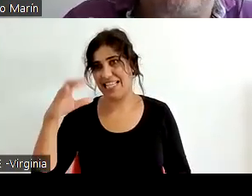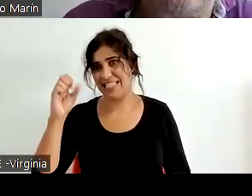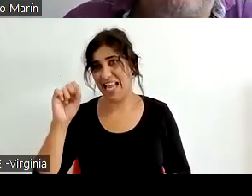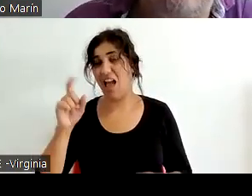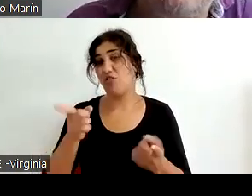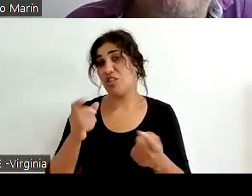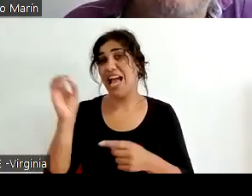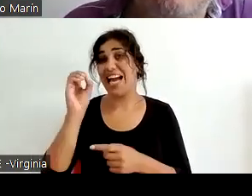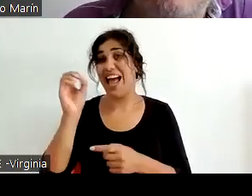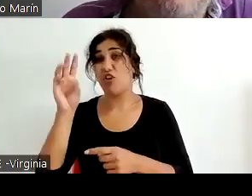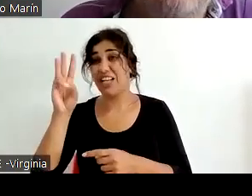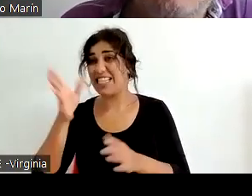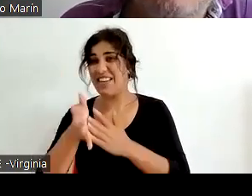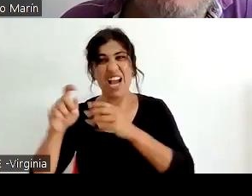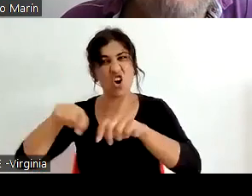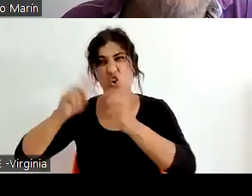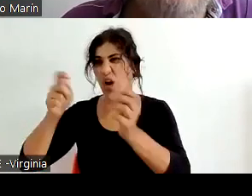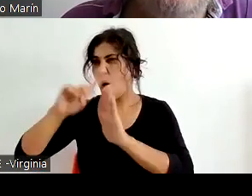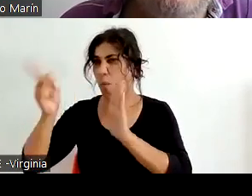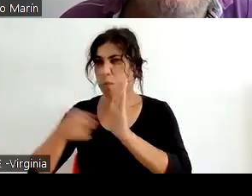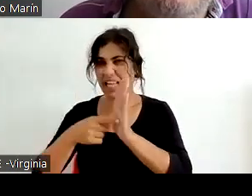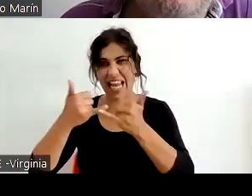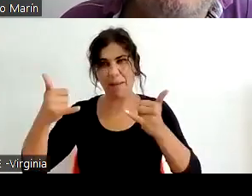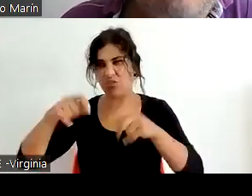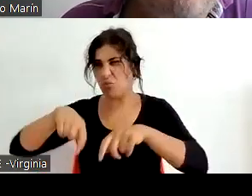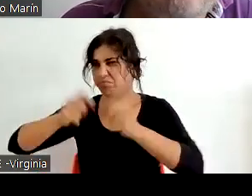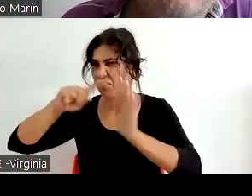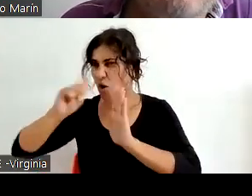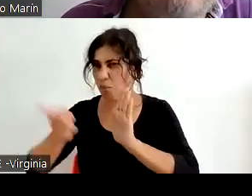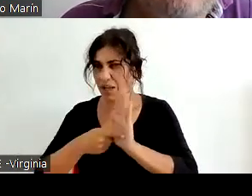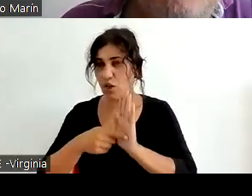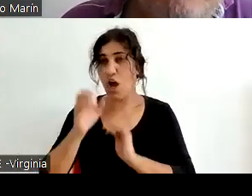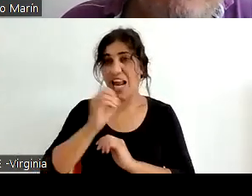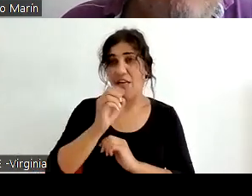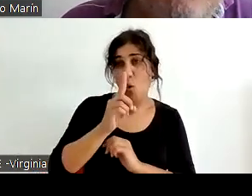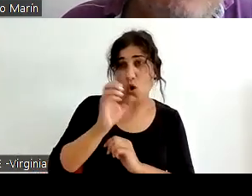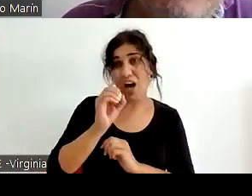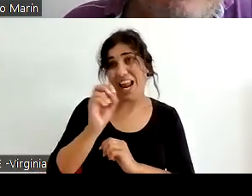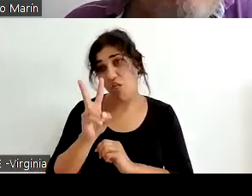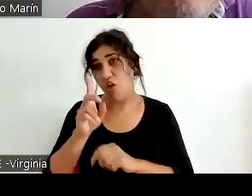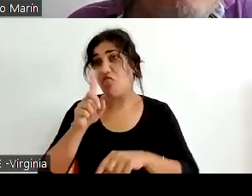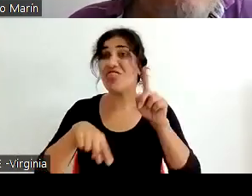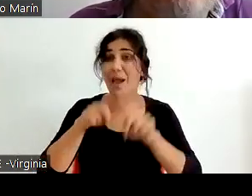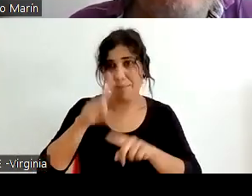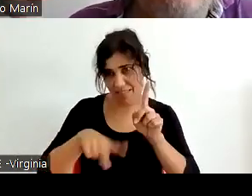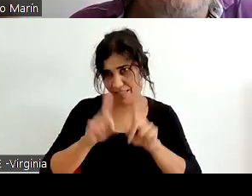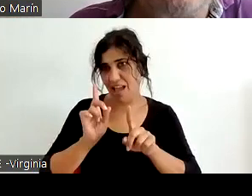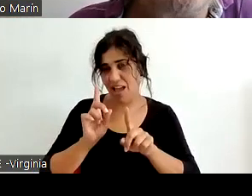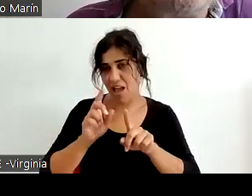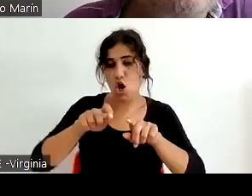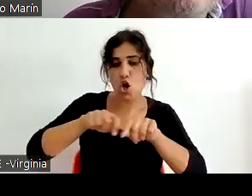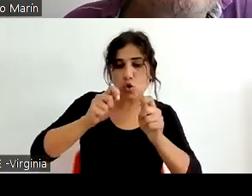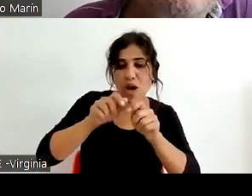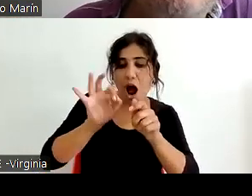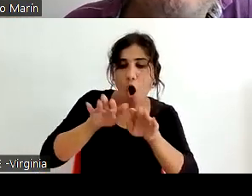3, rotura completa del ligamento, y grado 1, grado 2, pues en función del grado de rotura o de